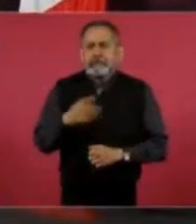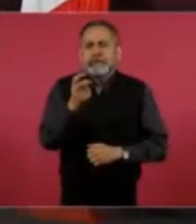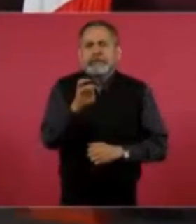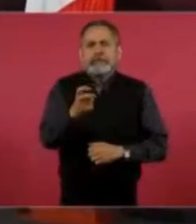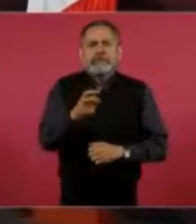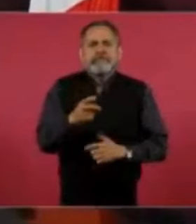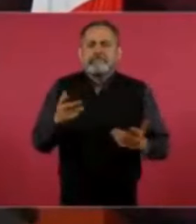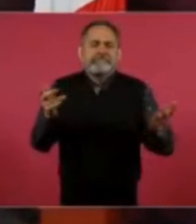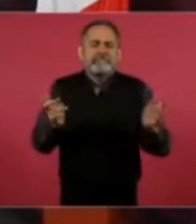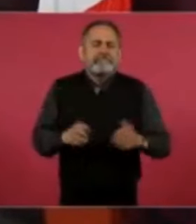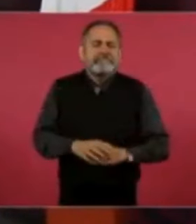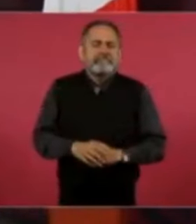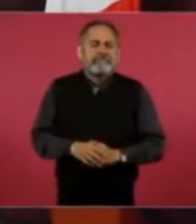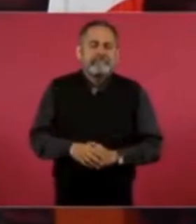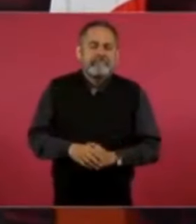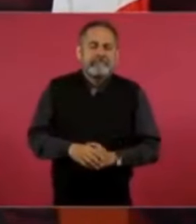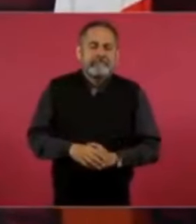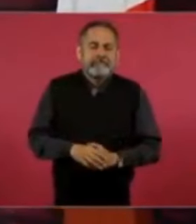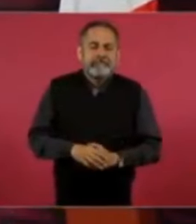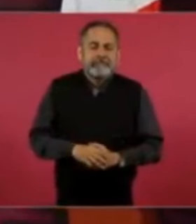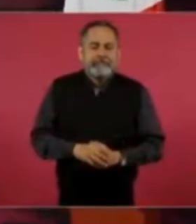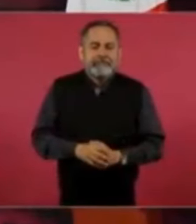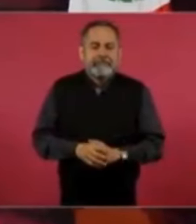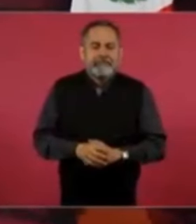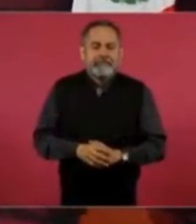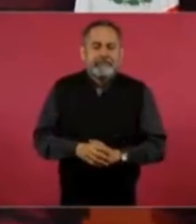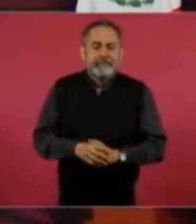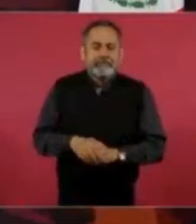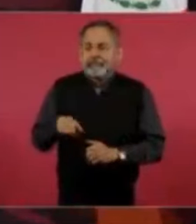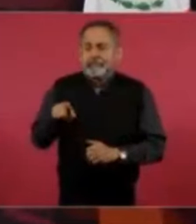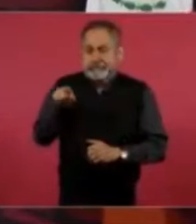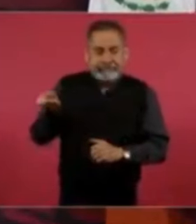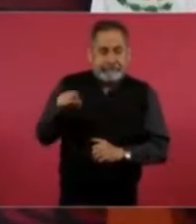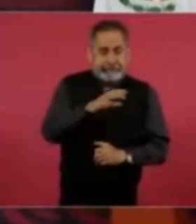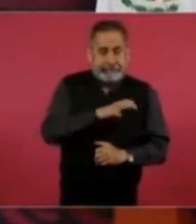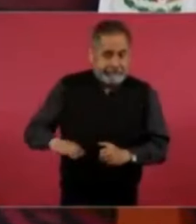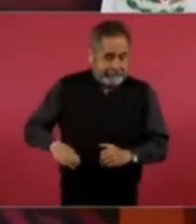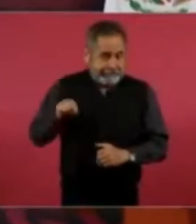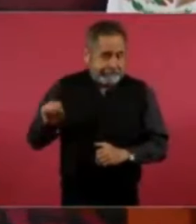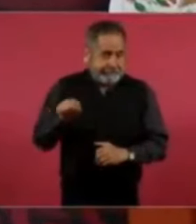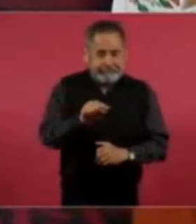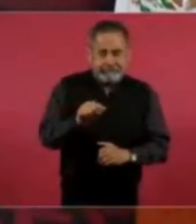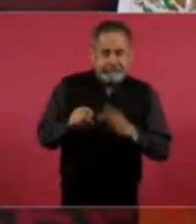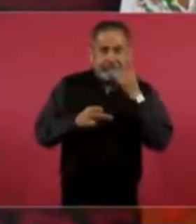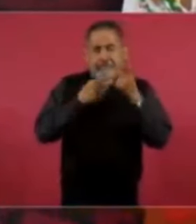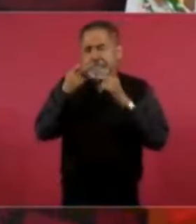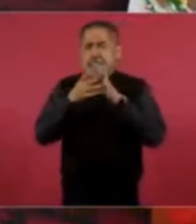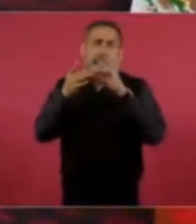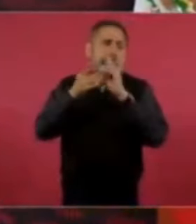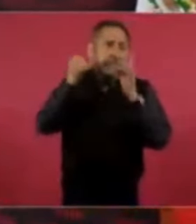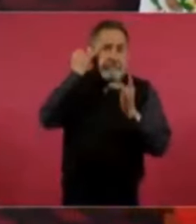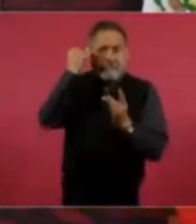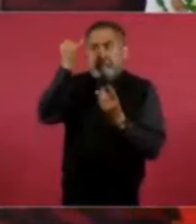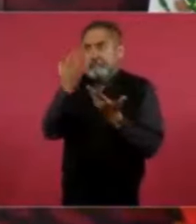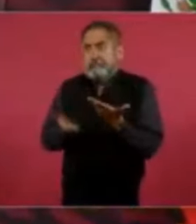delincuente sin siquiera avisarle a López al gobierno las áreas de inteligencia Pues están completamente rebasadas